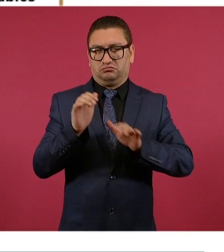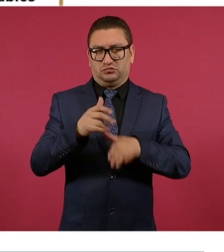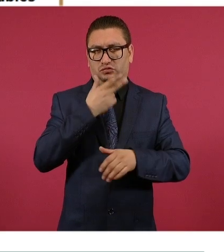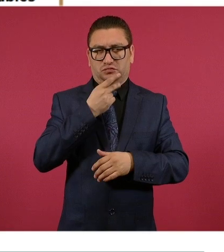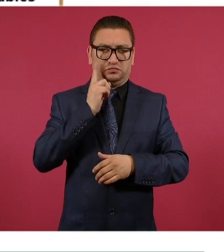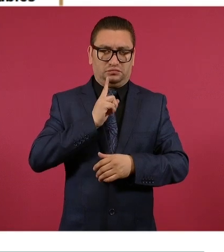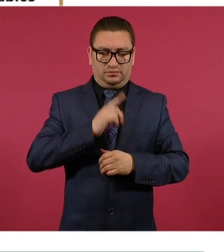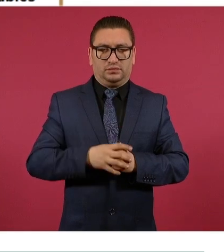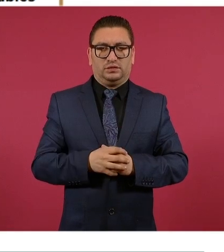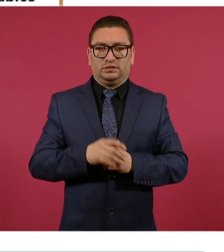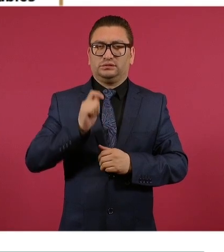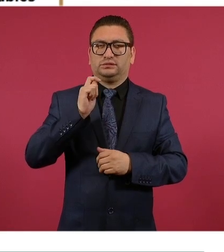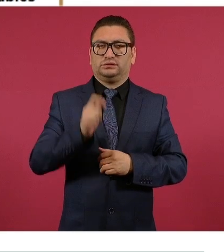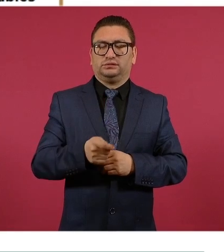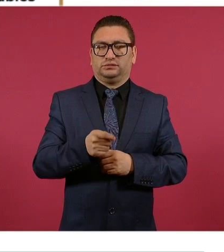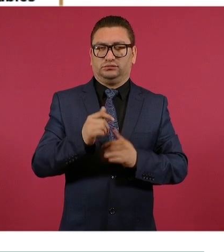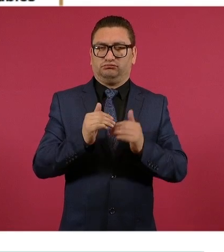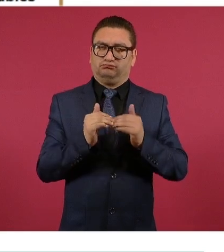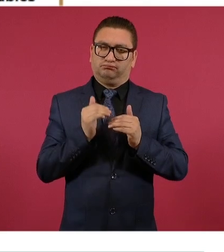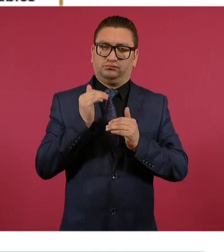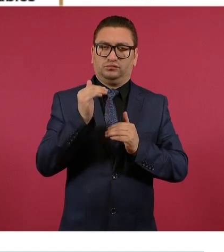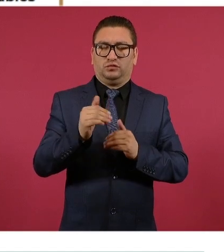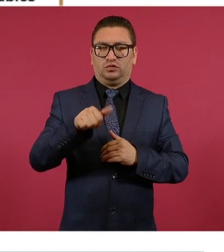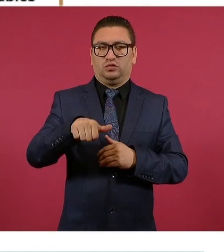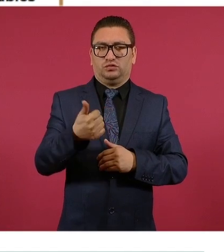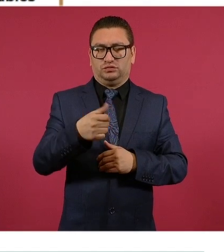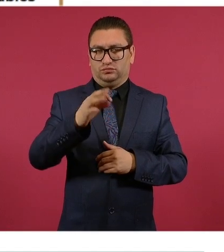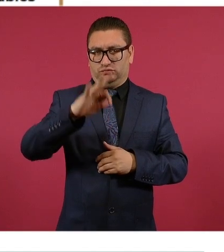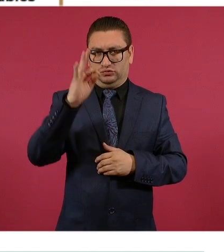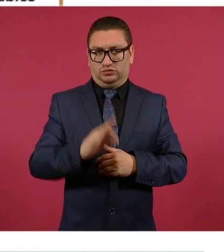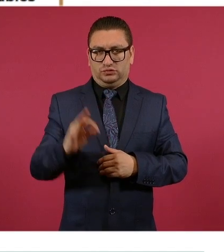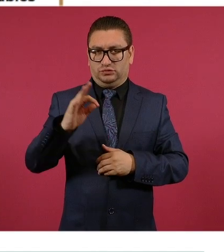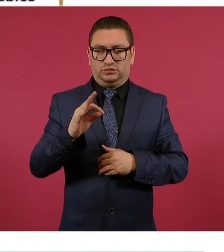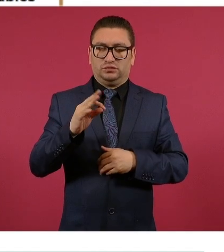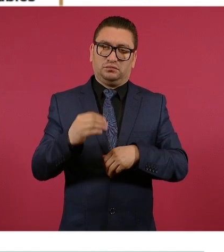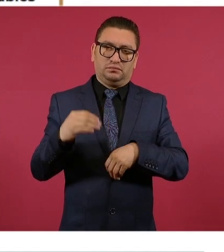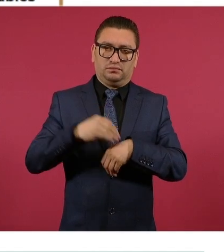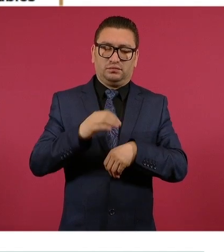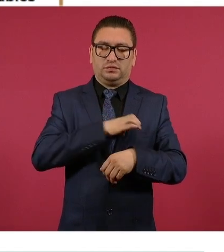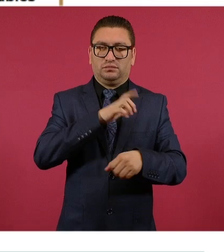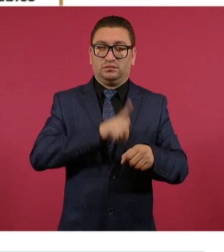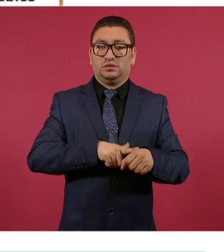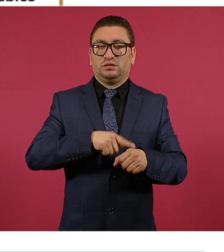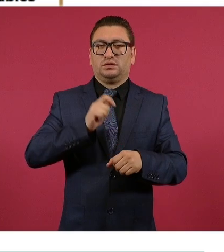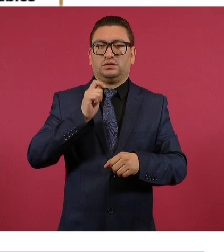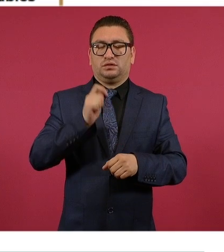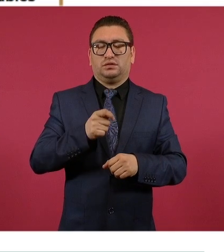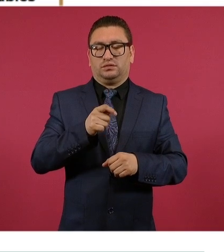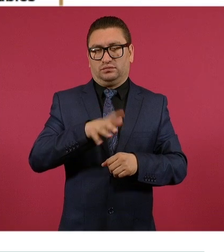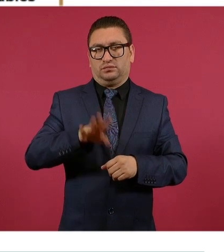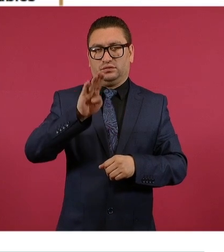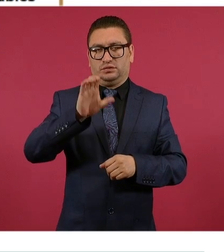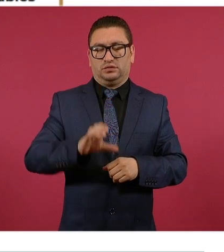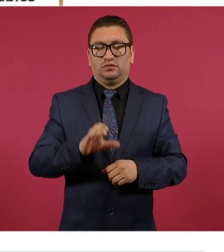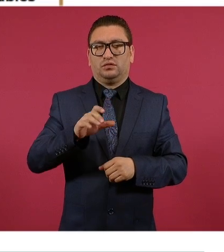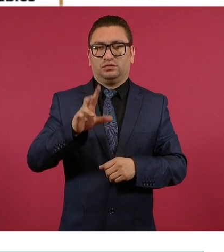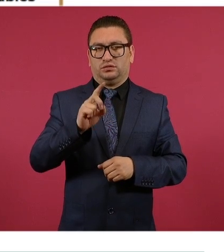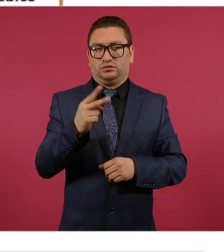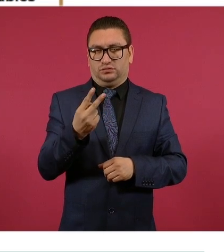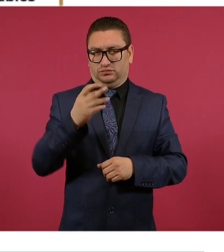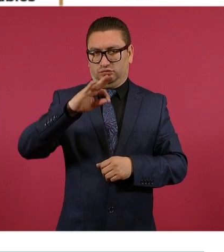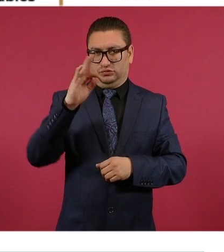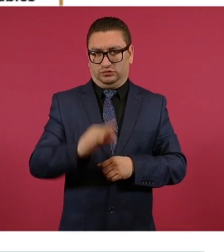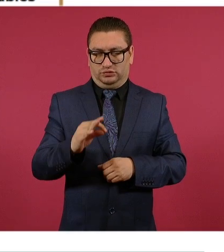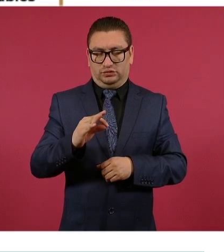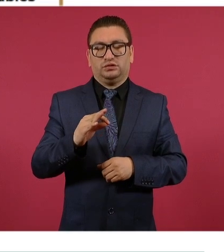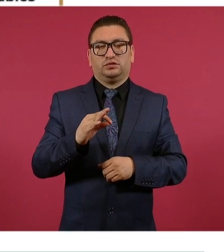médicos que representan un incremento de 11% más médicos especialistas en Baja California, 32%